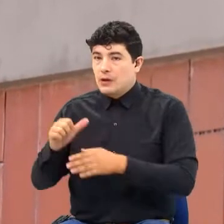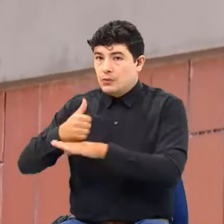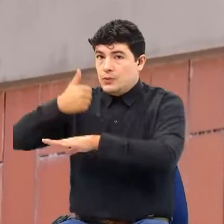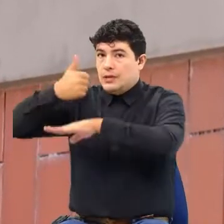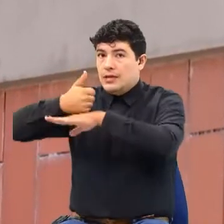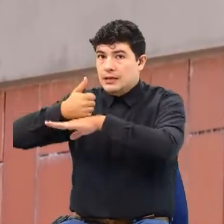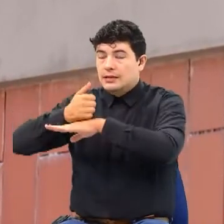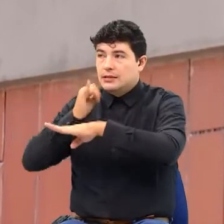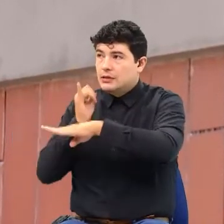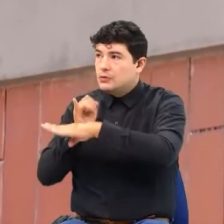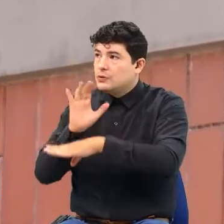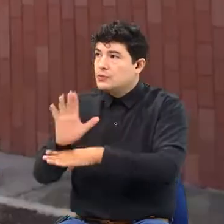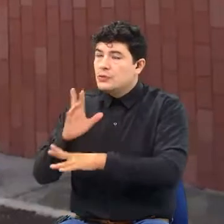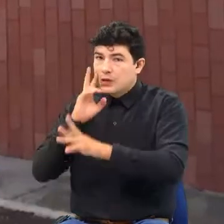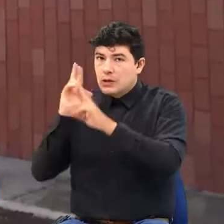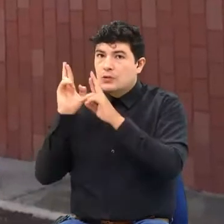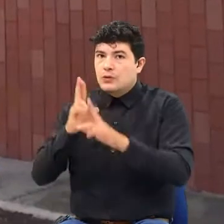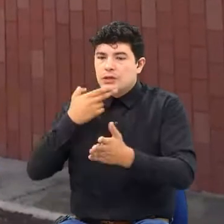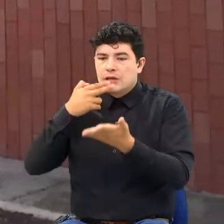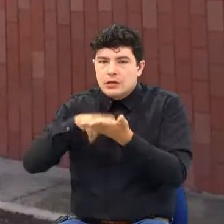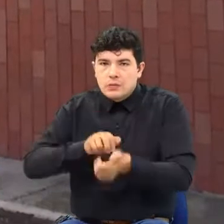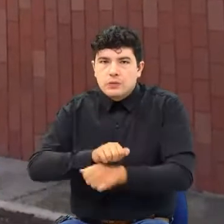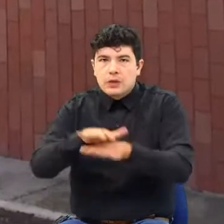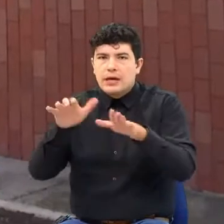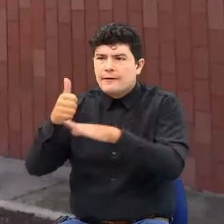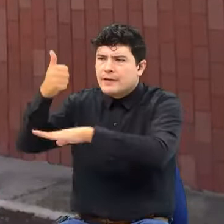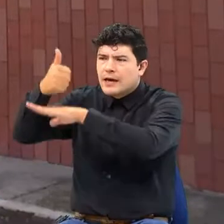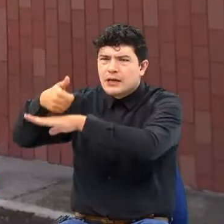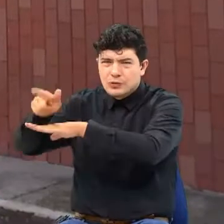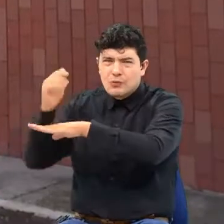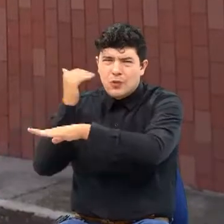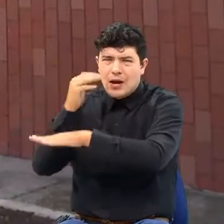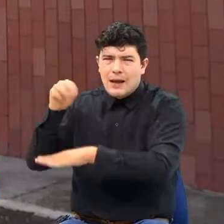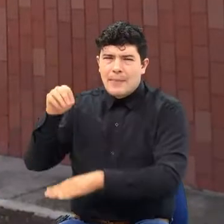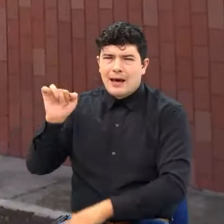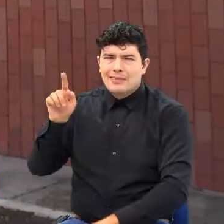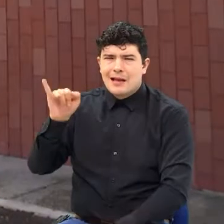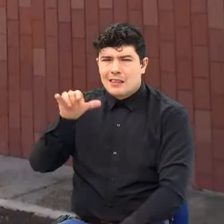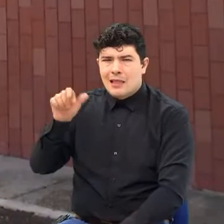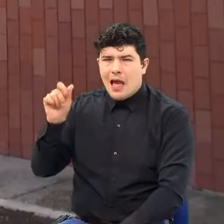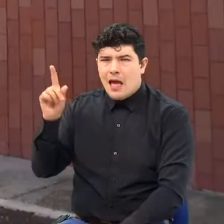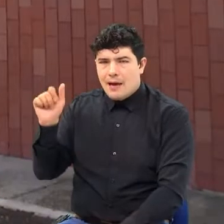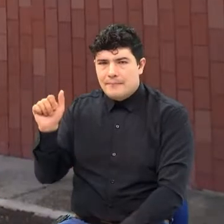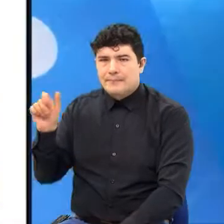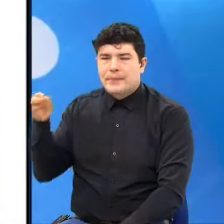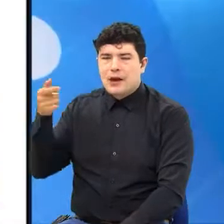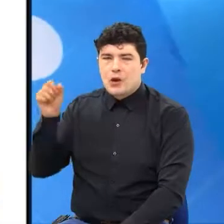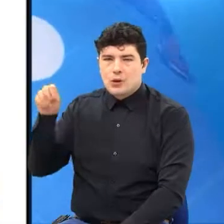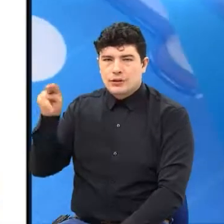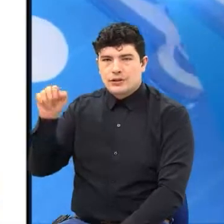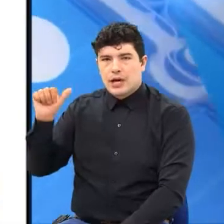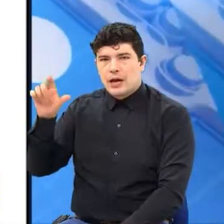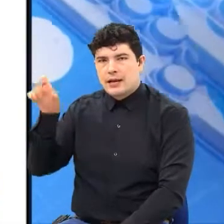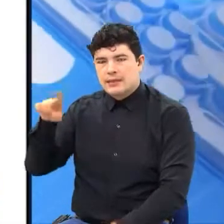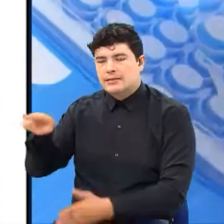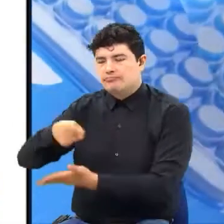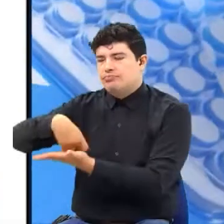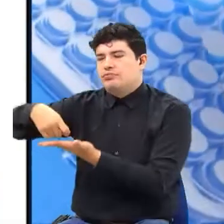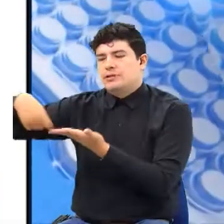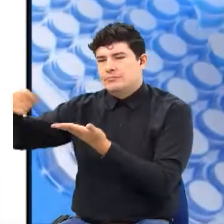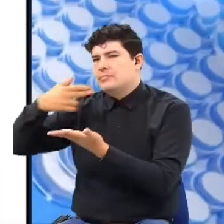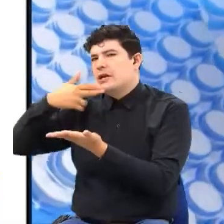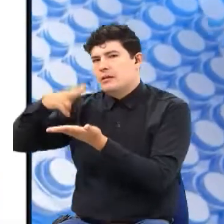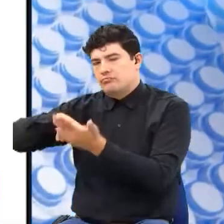dirigido a los padres de familia y firmado por la rectora del colegio, Matilde González. En el documento se menciona: este establecimiento